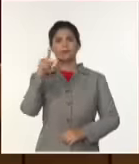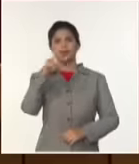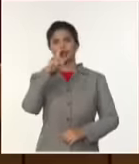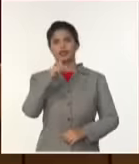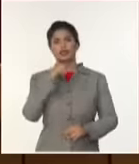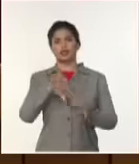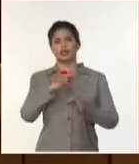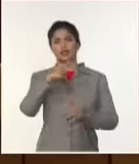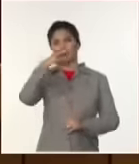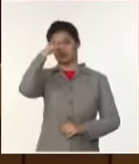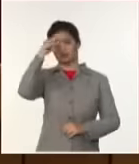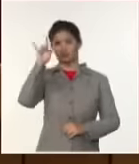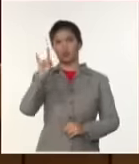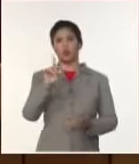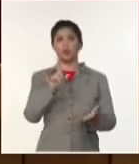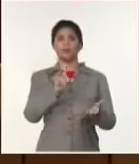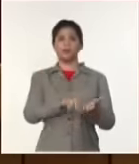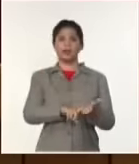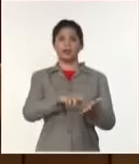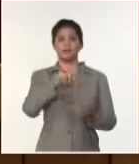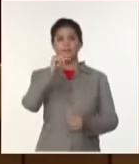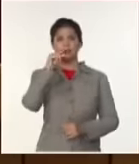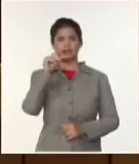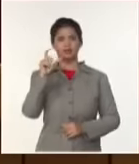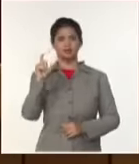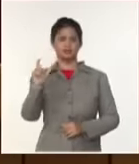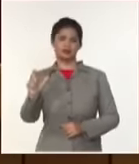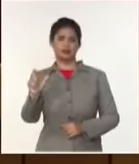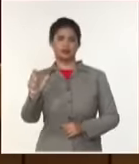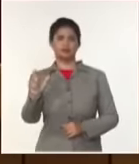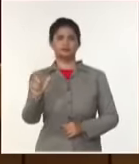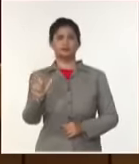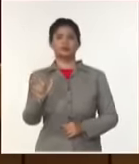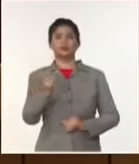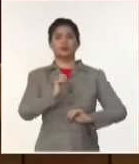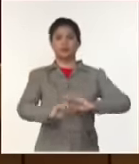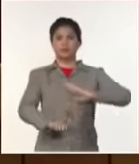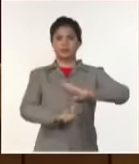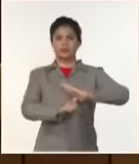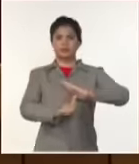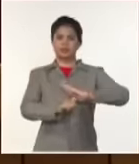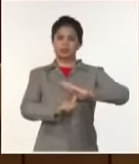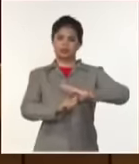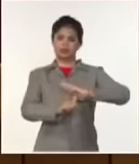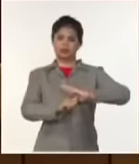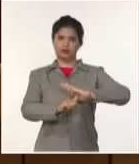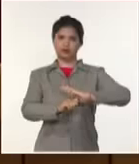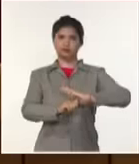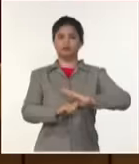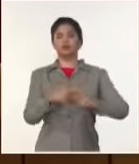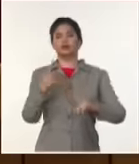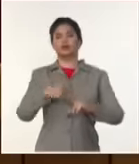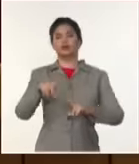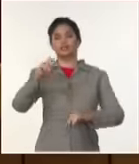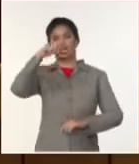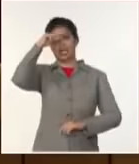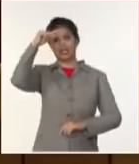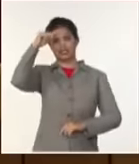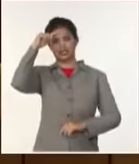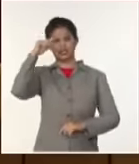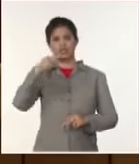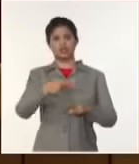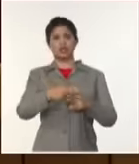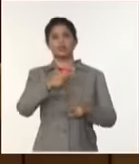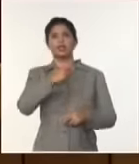Las VPC Gisper y la Israel Damarzo y su presidente Beto. La CCS Guardos Díaz Fuentes,